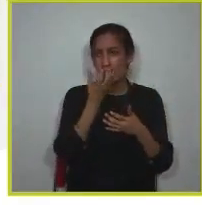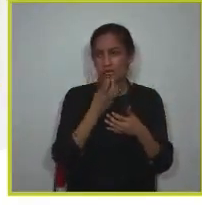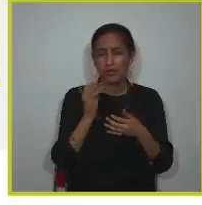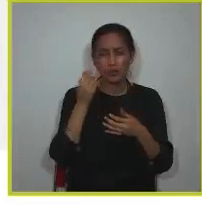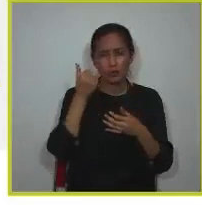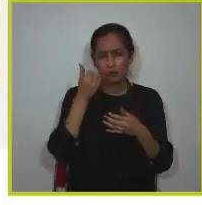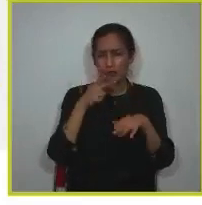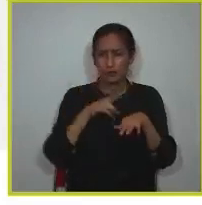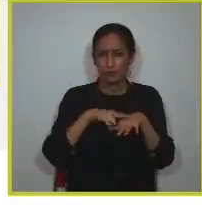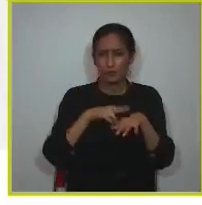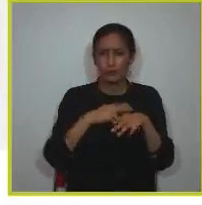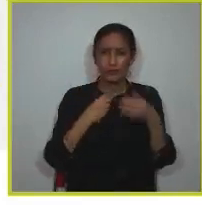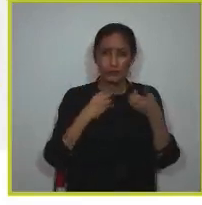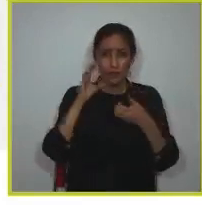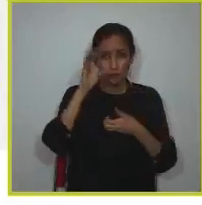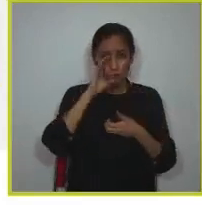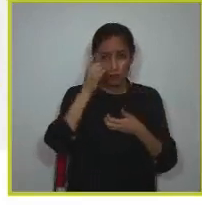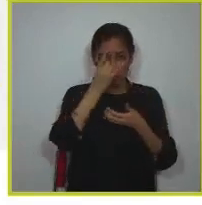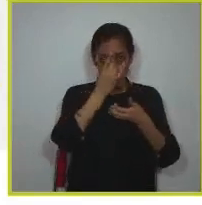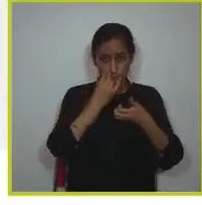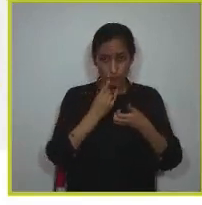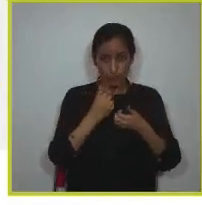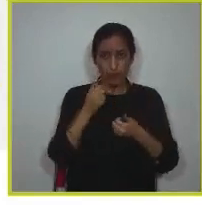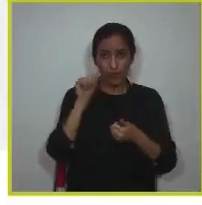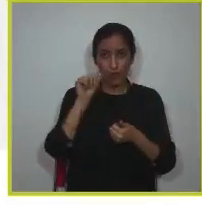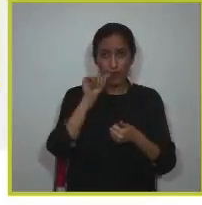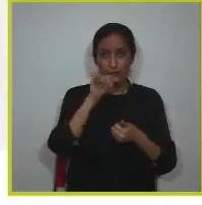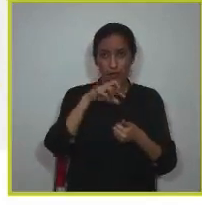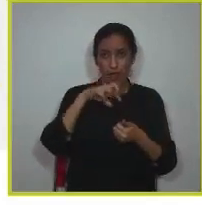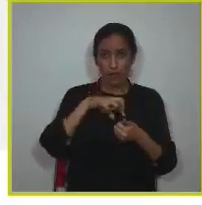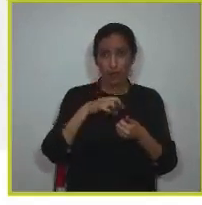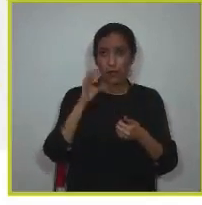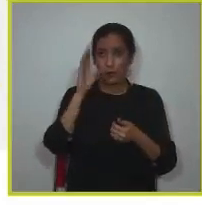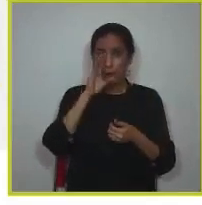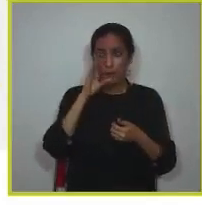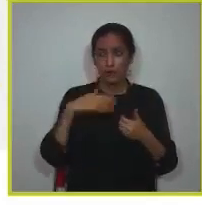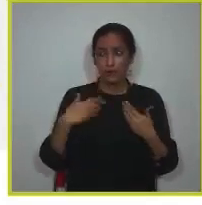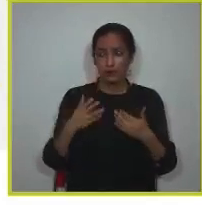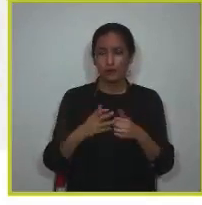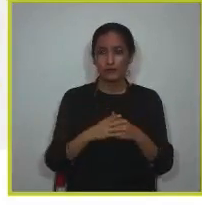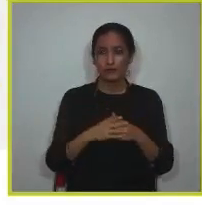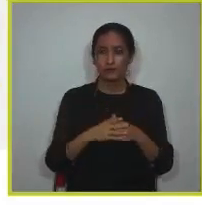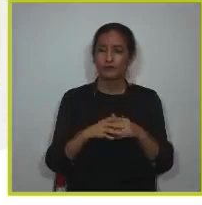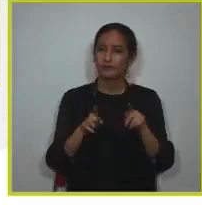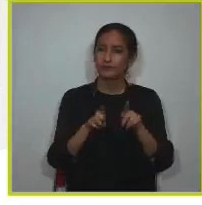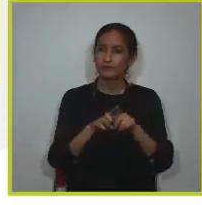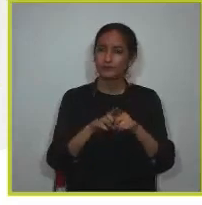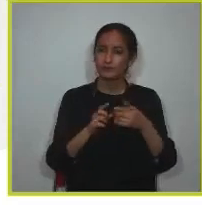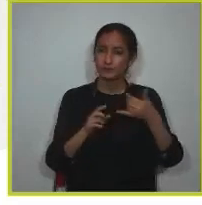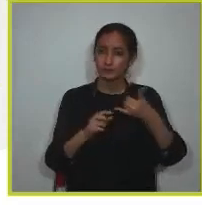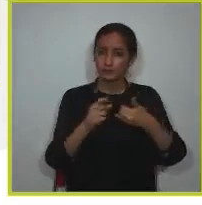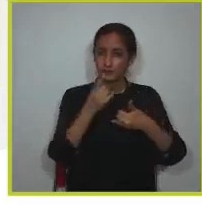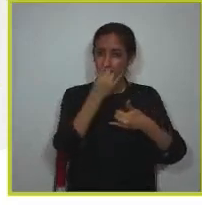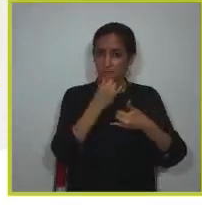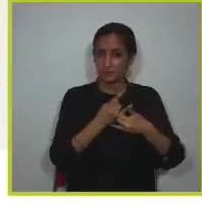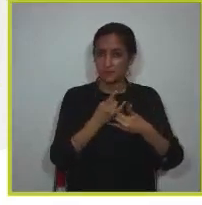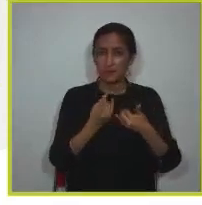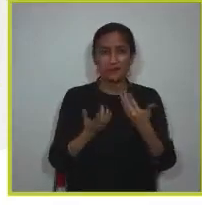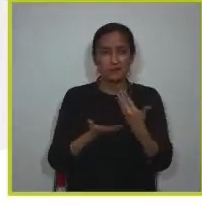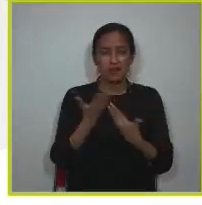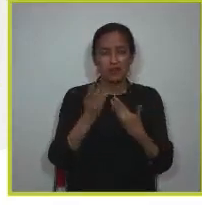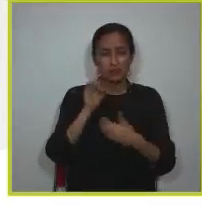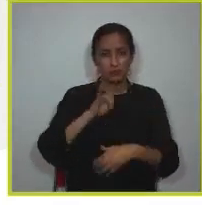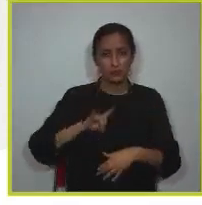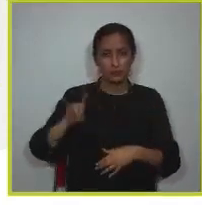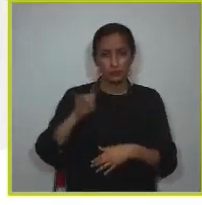lo pueden buscar en este momento es más les agradecería muchísimo que lo busquen en este momento y es un aplicativo muy fácil de utilizar